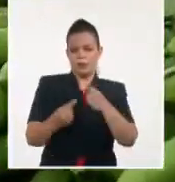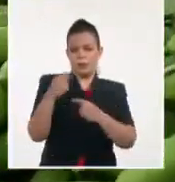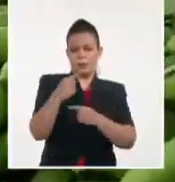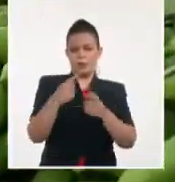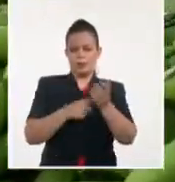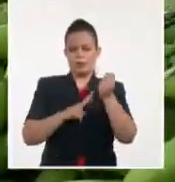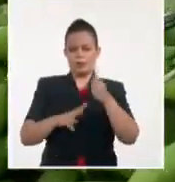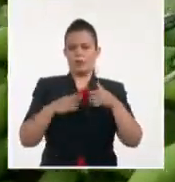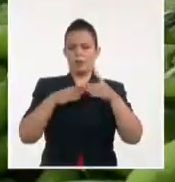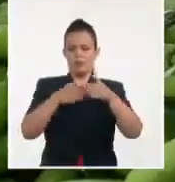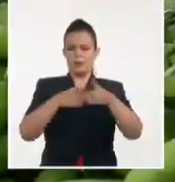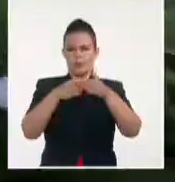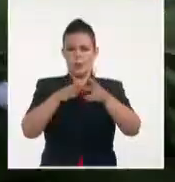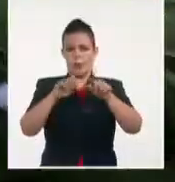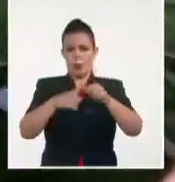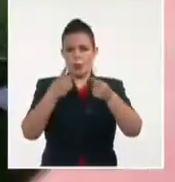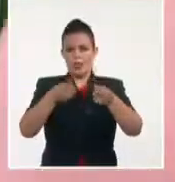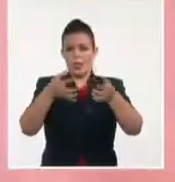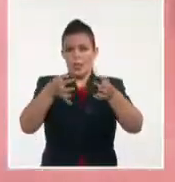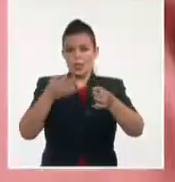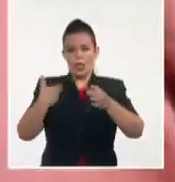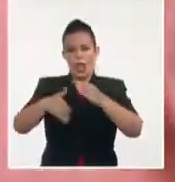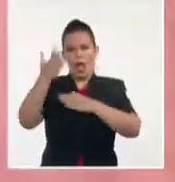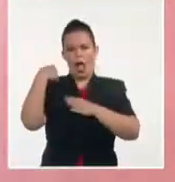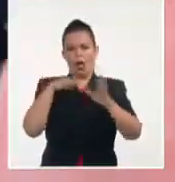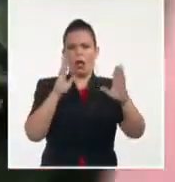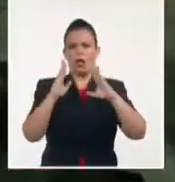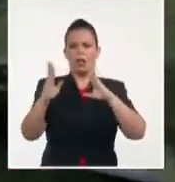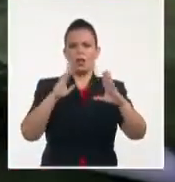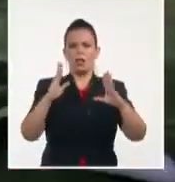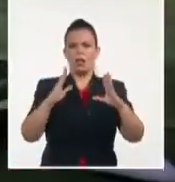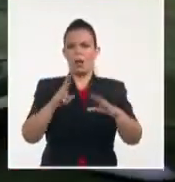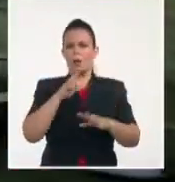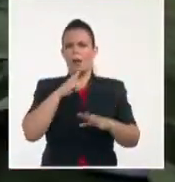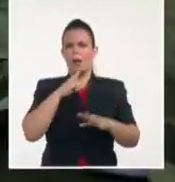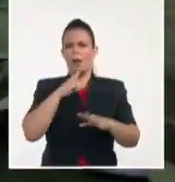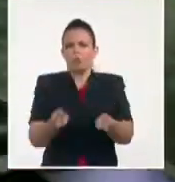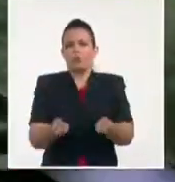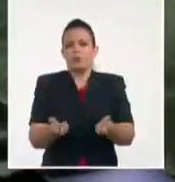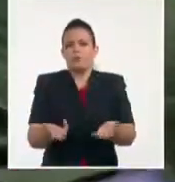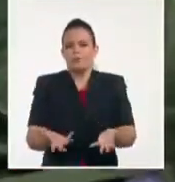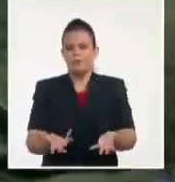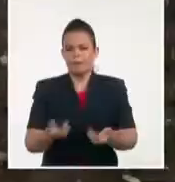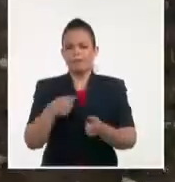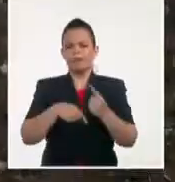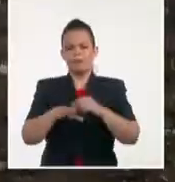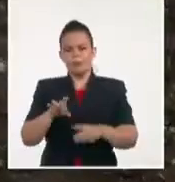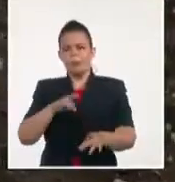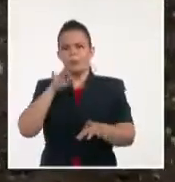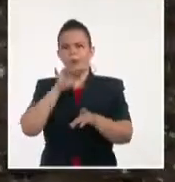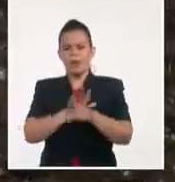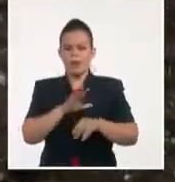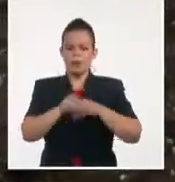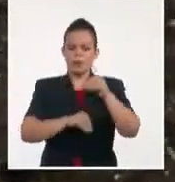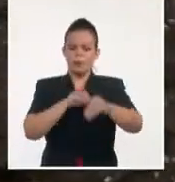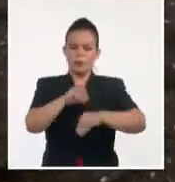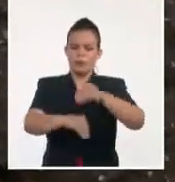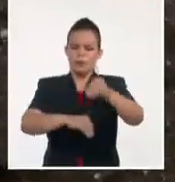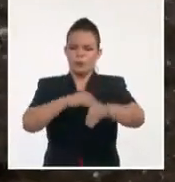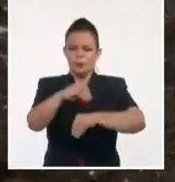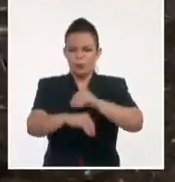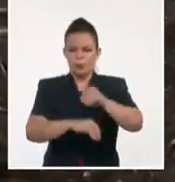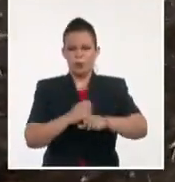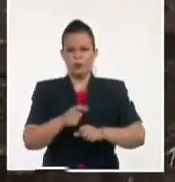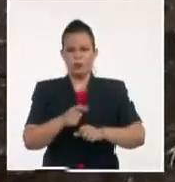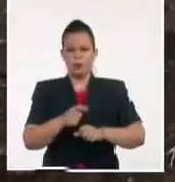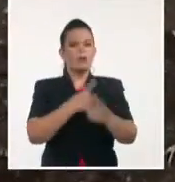por grandes periodos de sequía. Es el momento para continuar las siembras de ciclo corto, sobre todo en tiempos en que el sector se ha